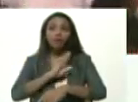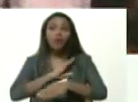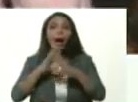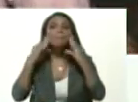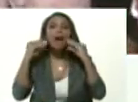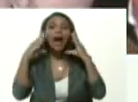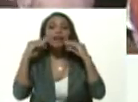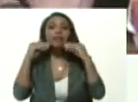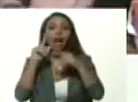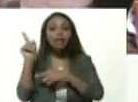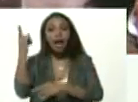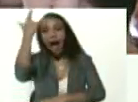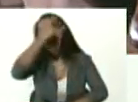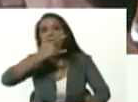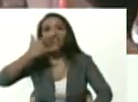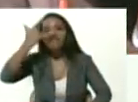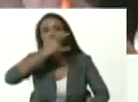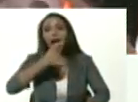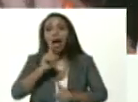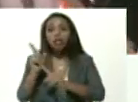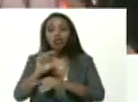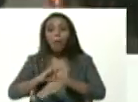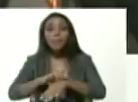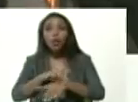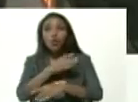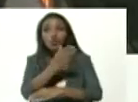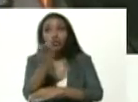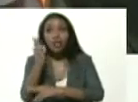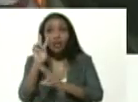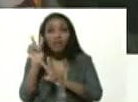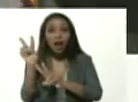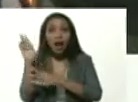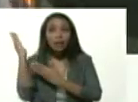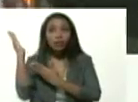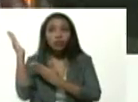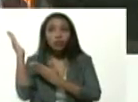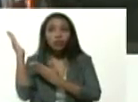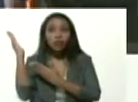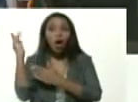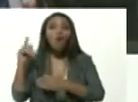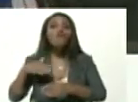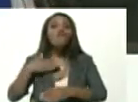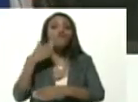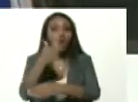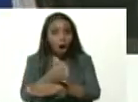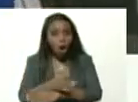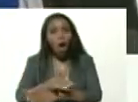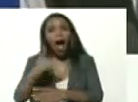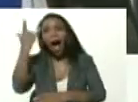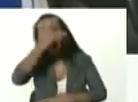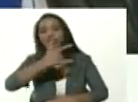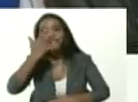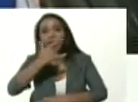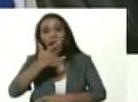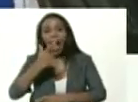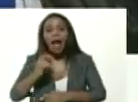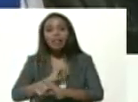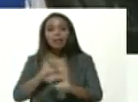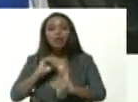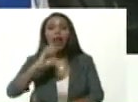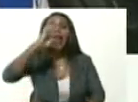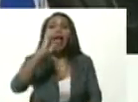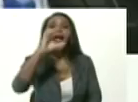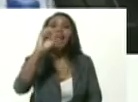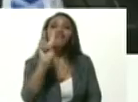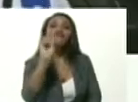experiencia en África. Esos médicos que ustedes ven ahí, médicas, estuvieron en África combatiendo el ébola. El